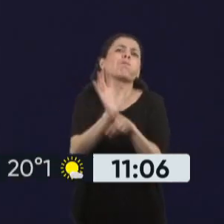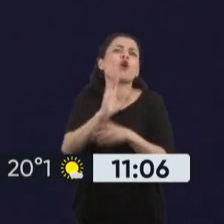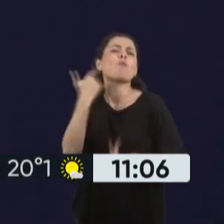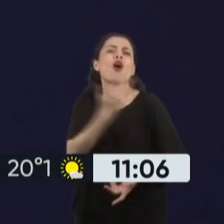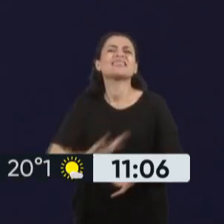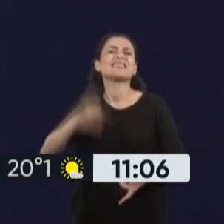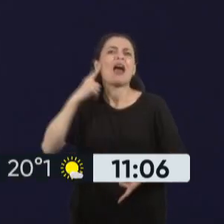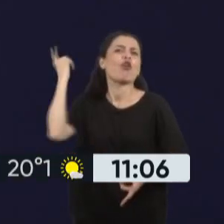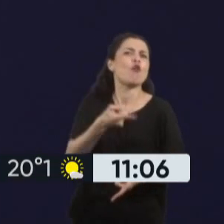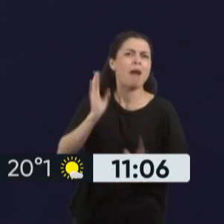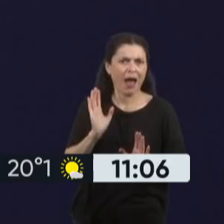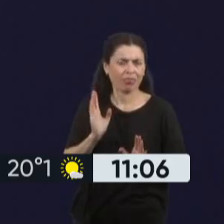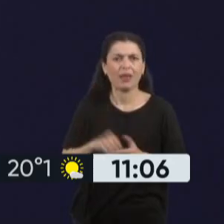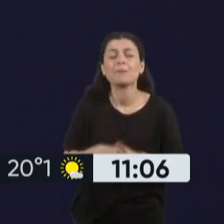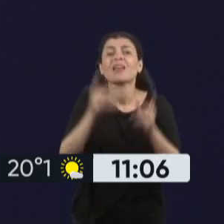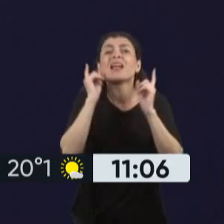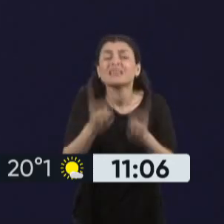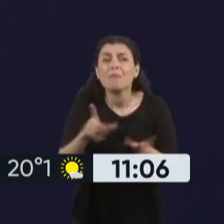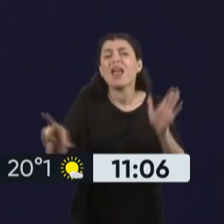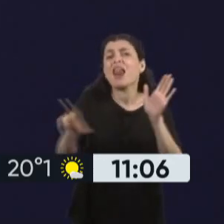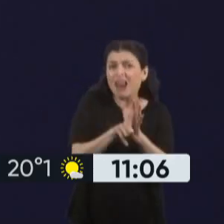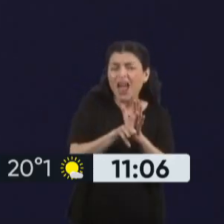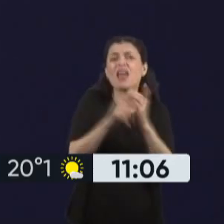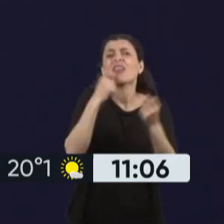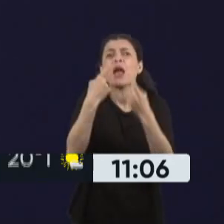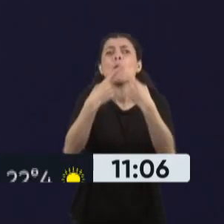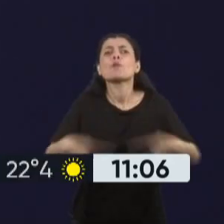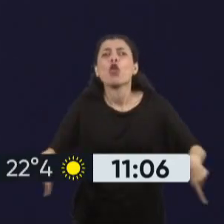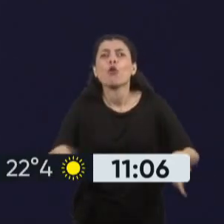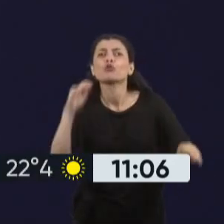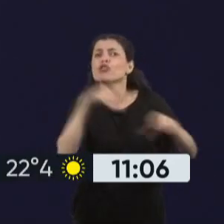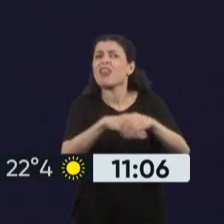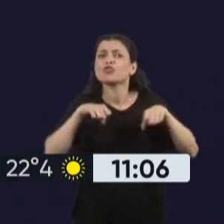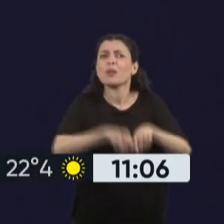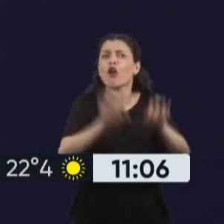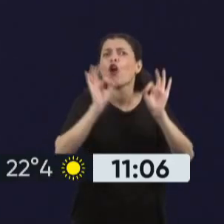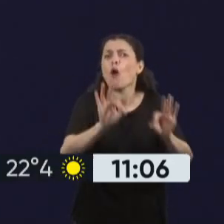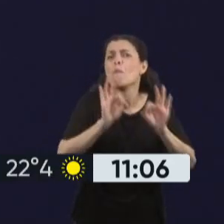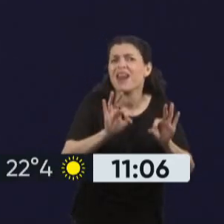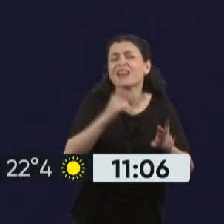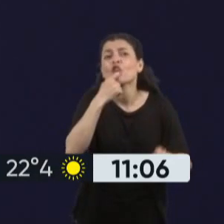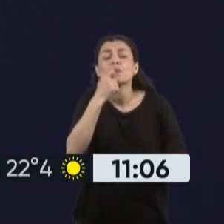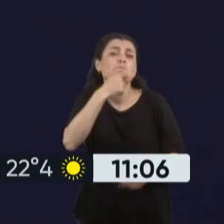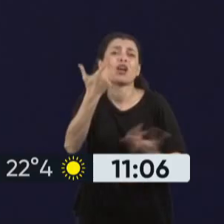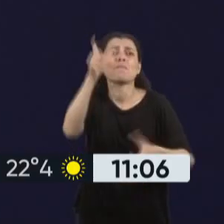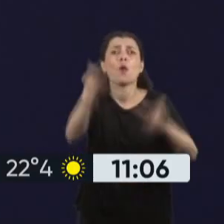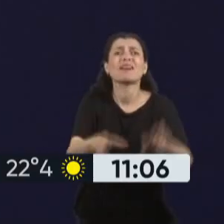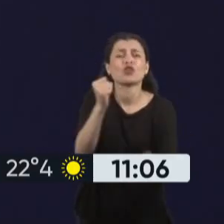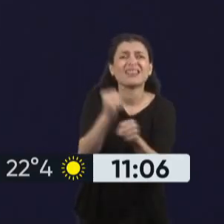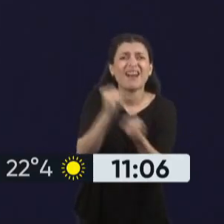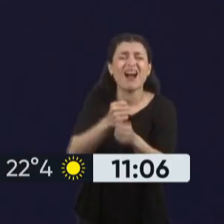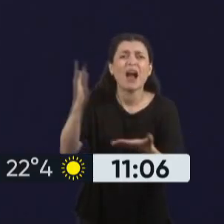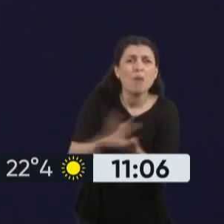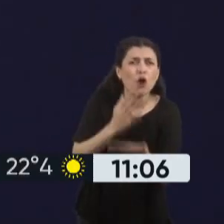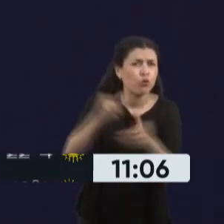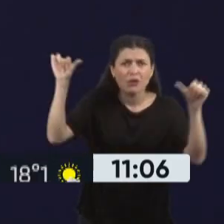ley de abastecimiento, creyendo que el que no producía por determinada cuestión económica o por decisión o por